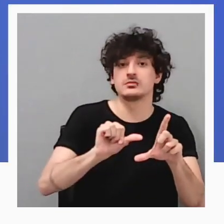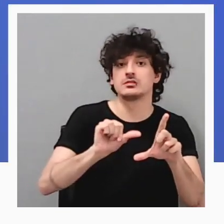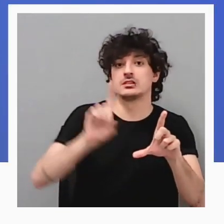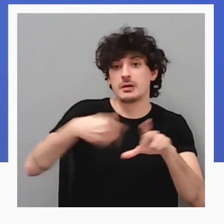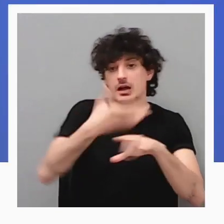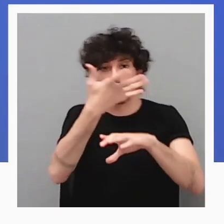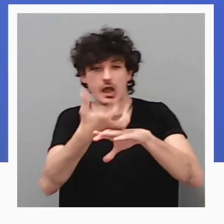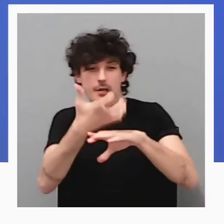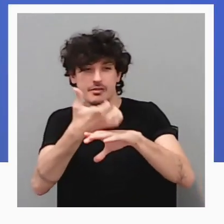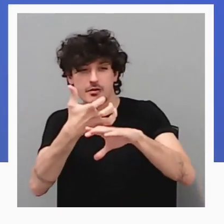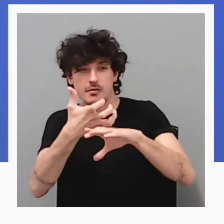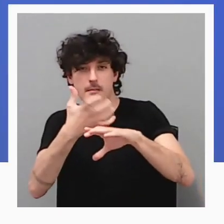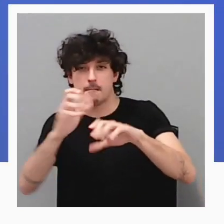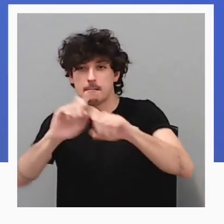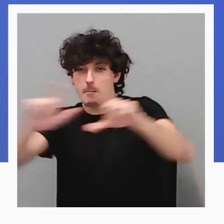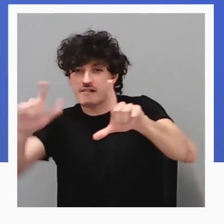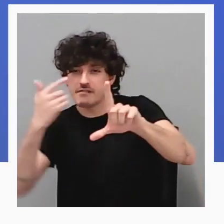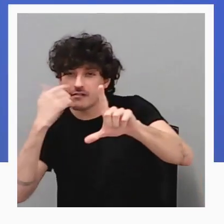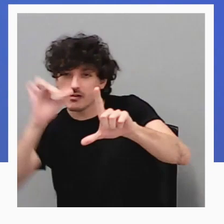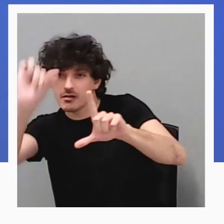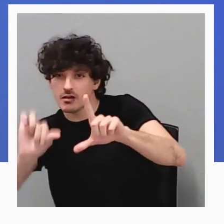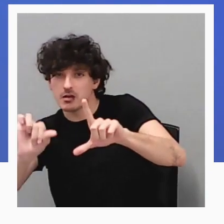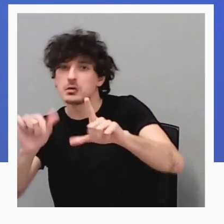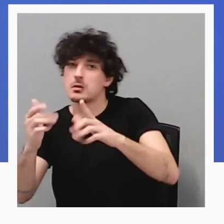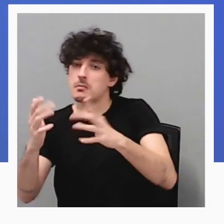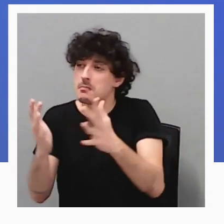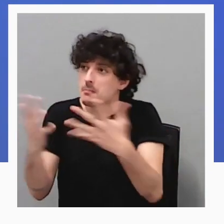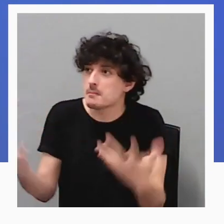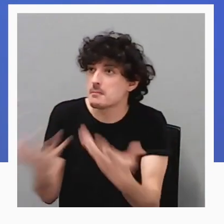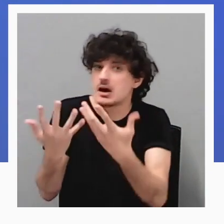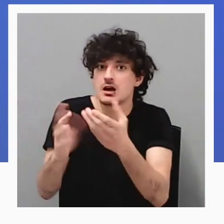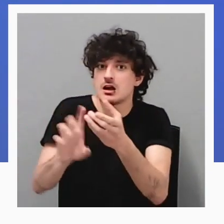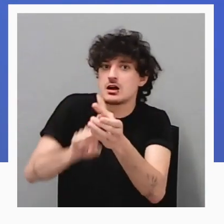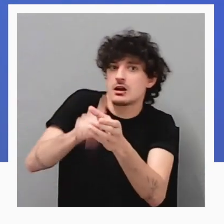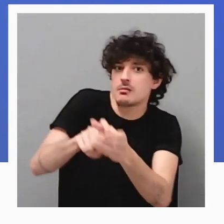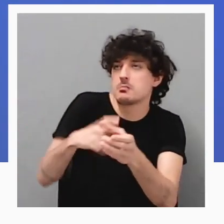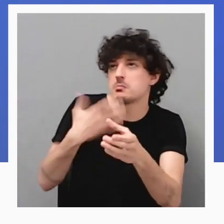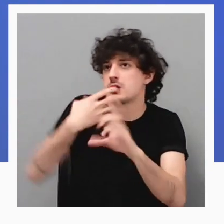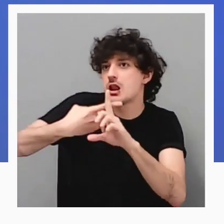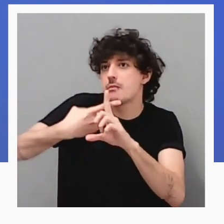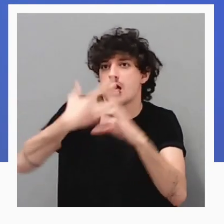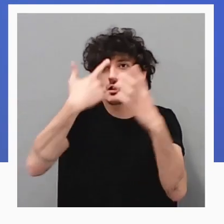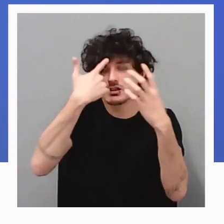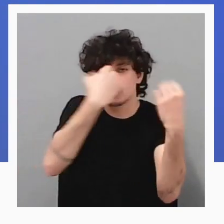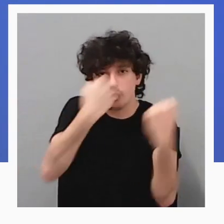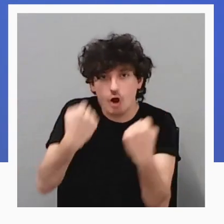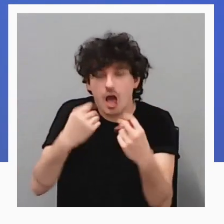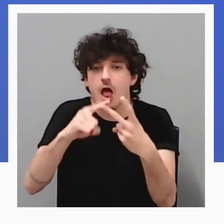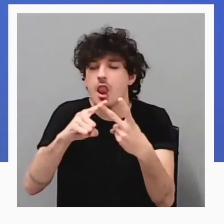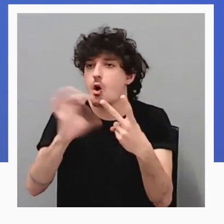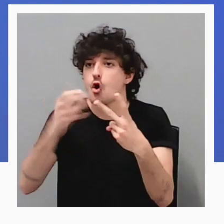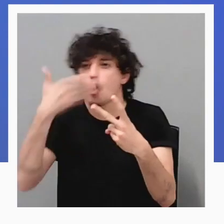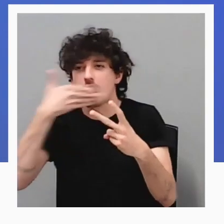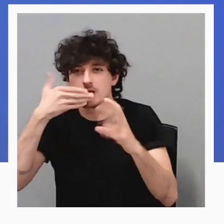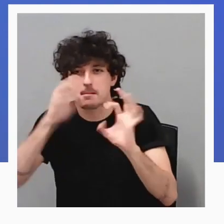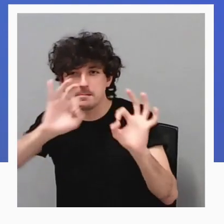grabación esté disponible, de unirse a nosotros, sea a nivel institucional, a nivel de colegios concretos, y trabajar por dar a los